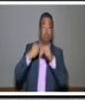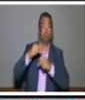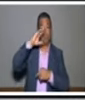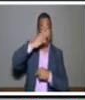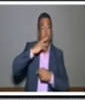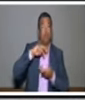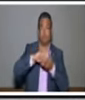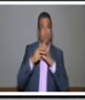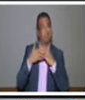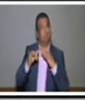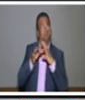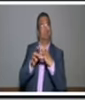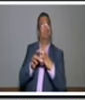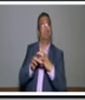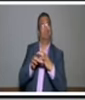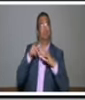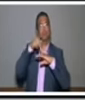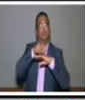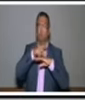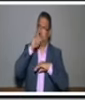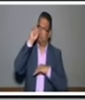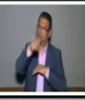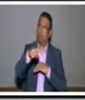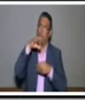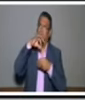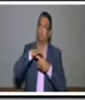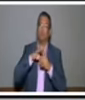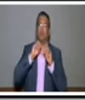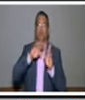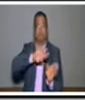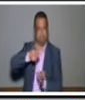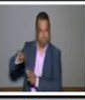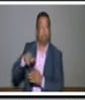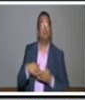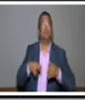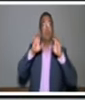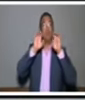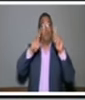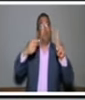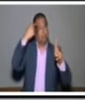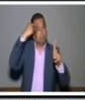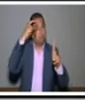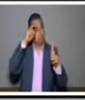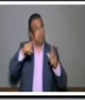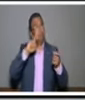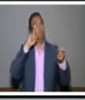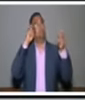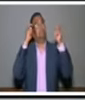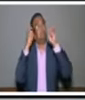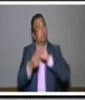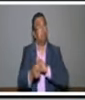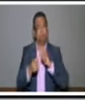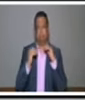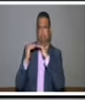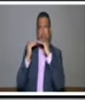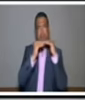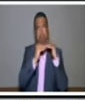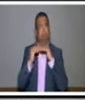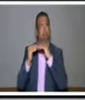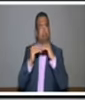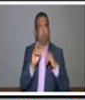siguen siendo parte de nuestro pueblo y deben participar. Yo creo que el sistema de educación necesita una transformación democratizadora,